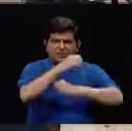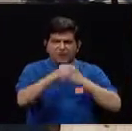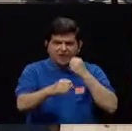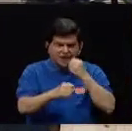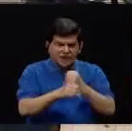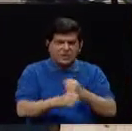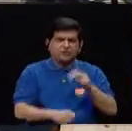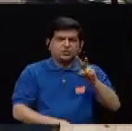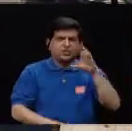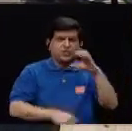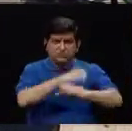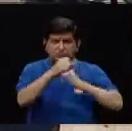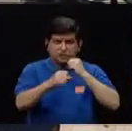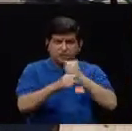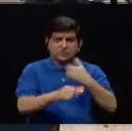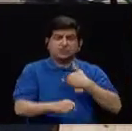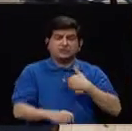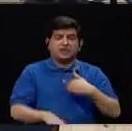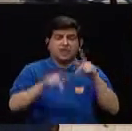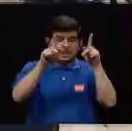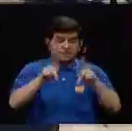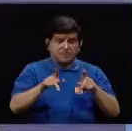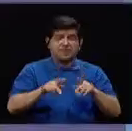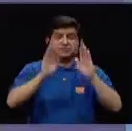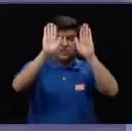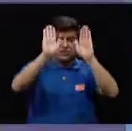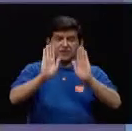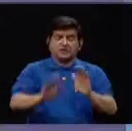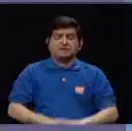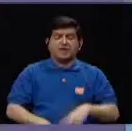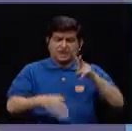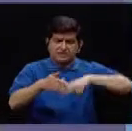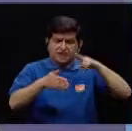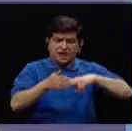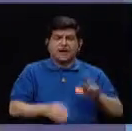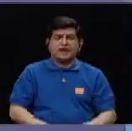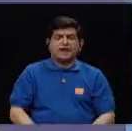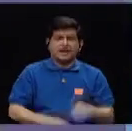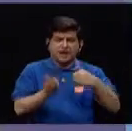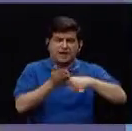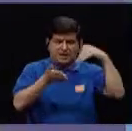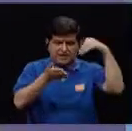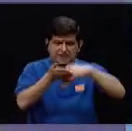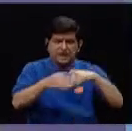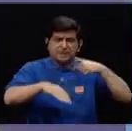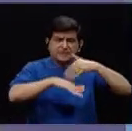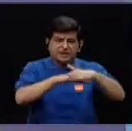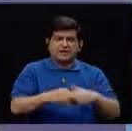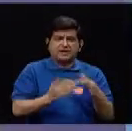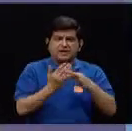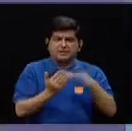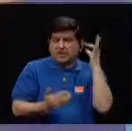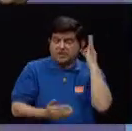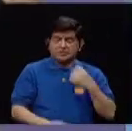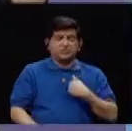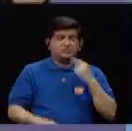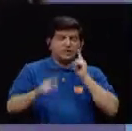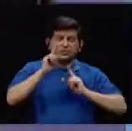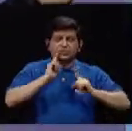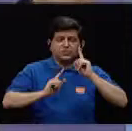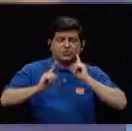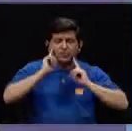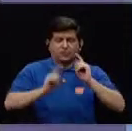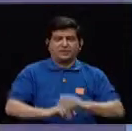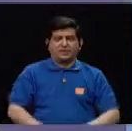del bicentenario, y un ser humano, sí, magnífico. Cuando yo leí la carta que le dejó a la esposa, sin duda, sí, lloré, claro, mucho, además con la